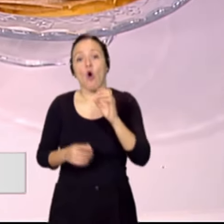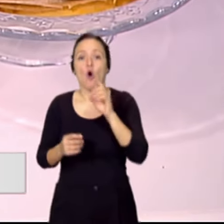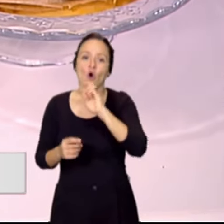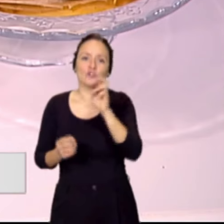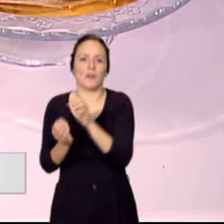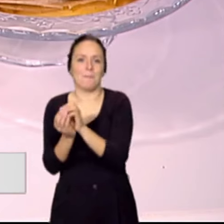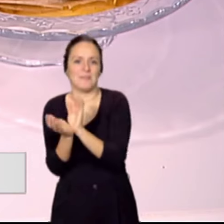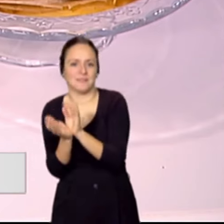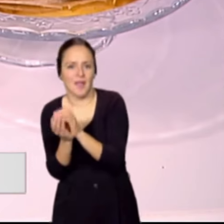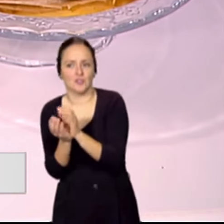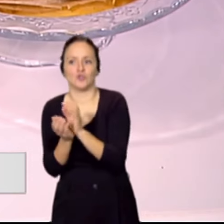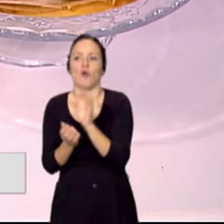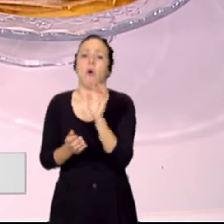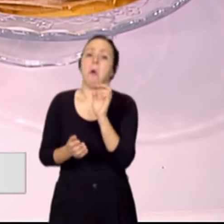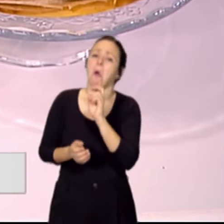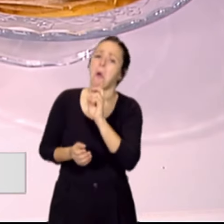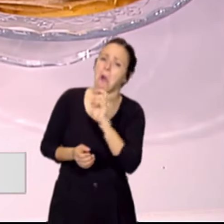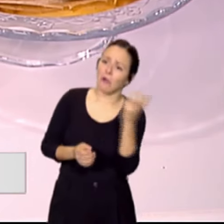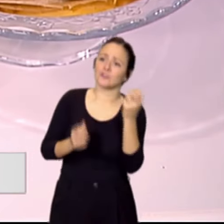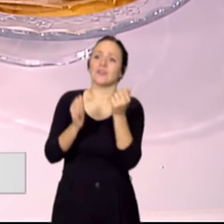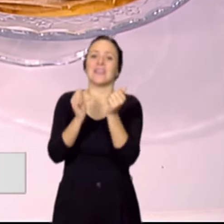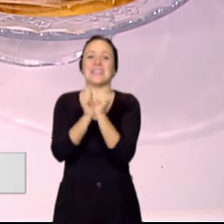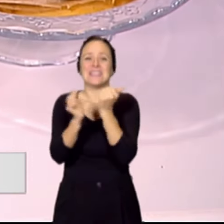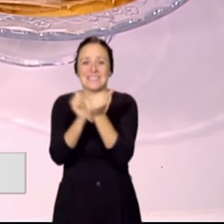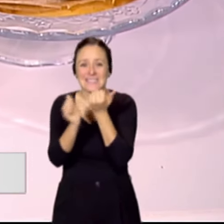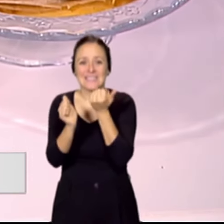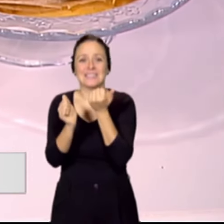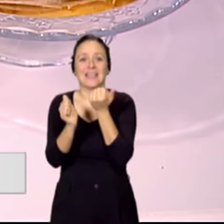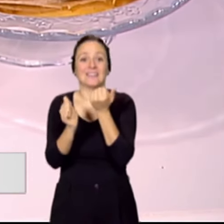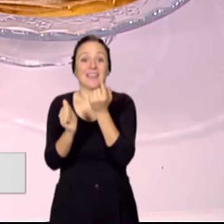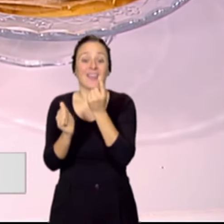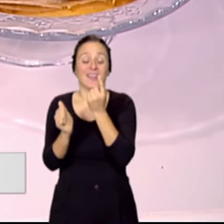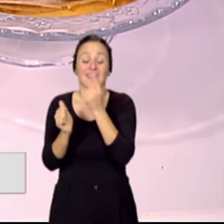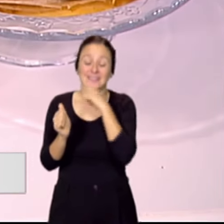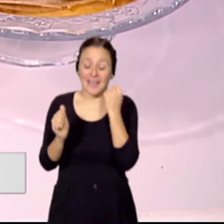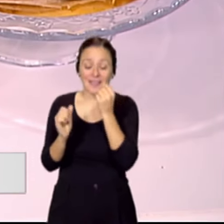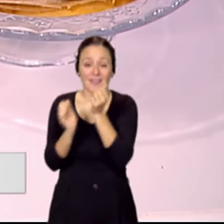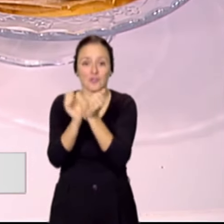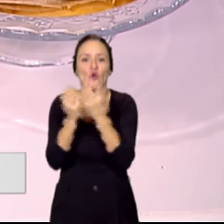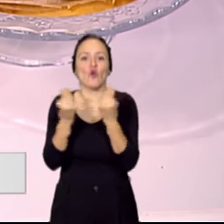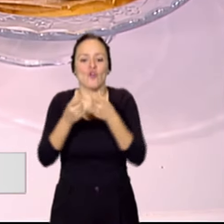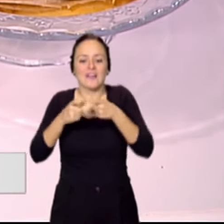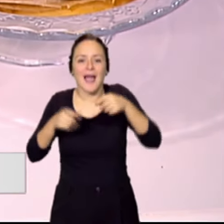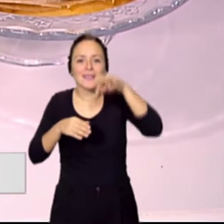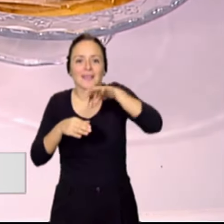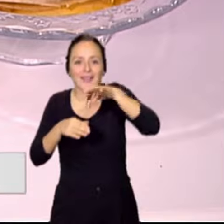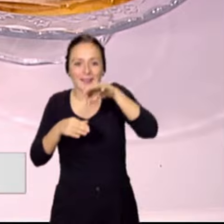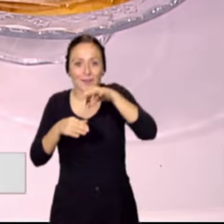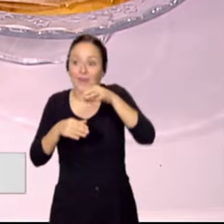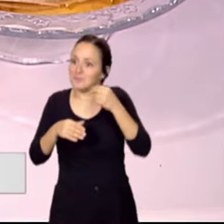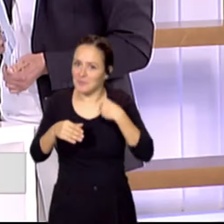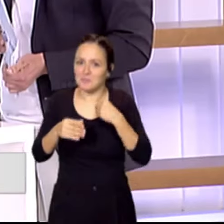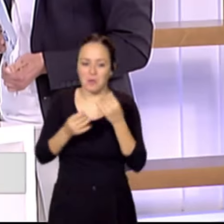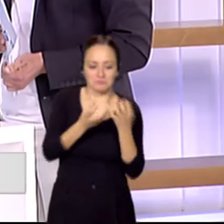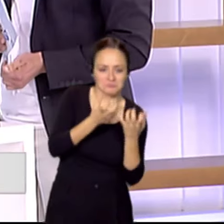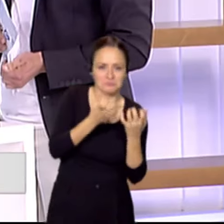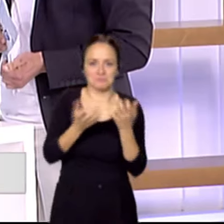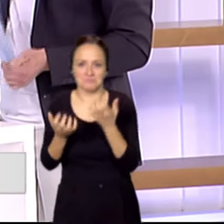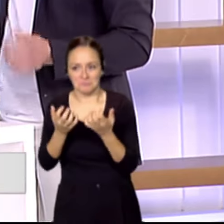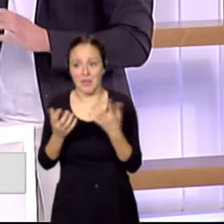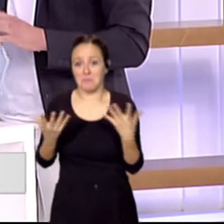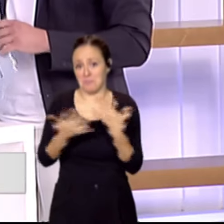famosa tarta de queso con Lotus crema Lotus aquella galletita que nos tomamos siempre con el café tan característico pues es esa es esa